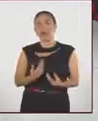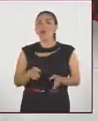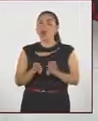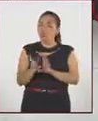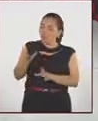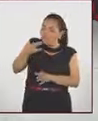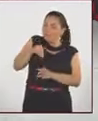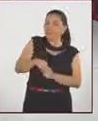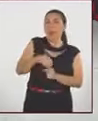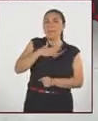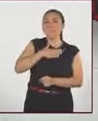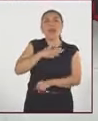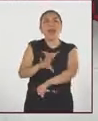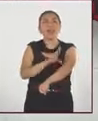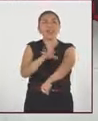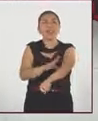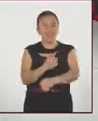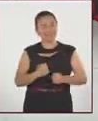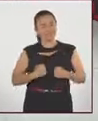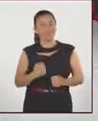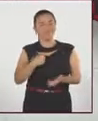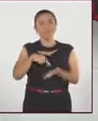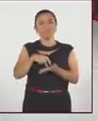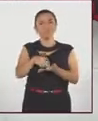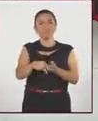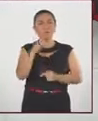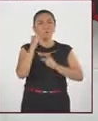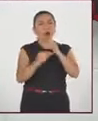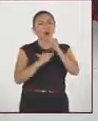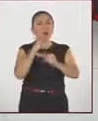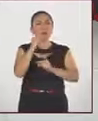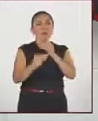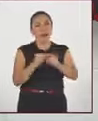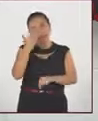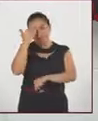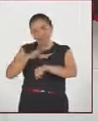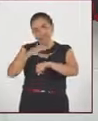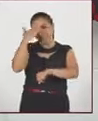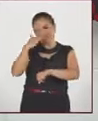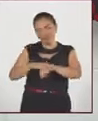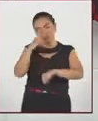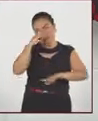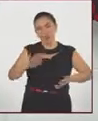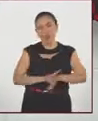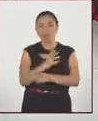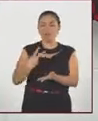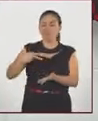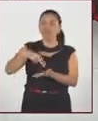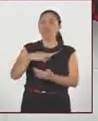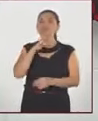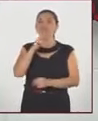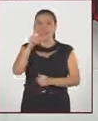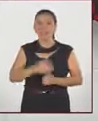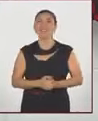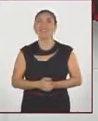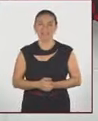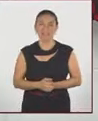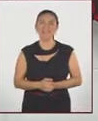energía. Okay. Y así fue como fui manejando el mejoramiento de la postura, sí, no regalando energía.